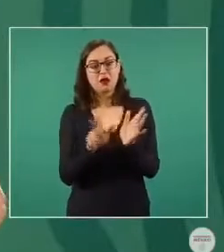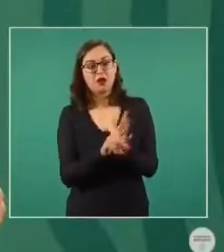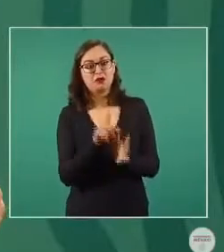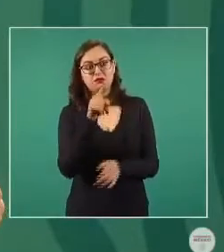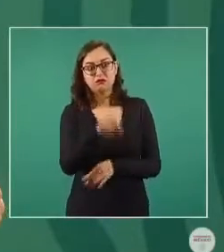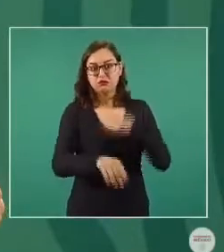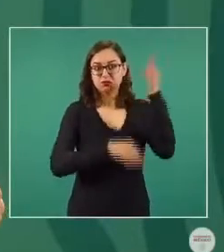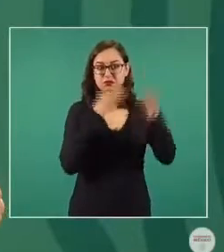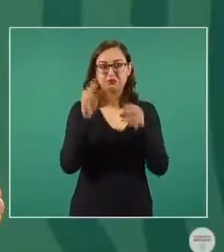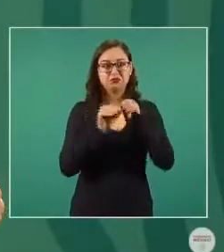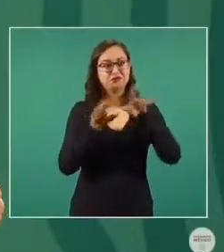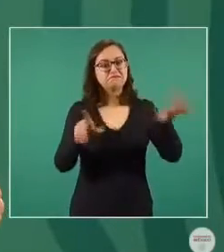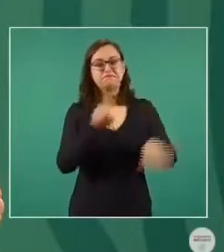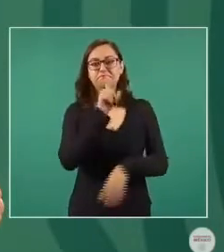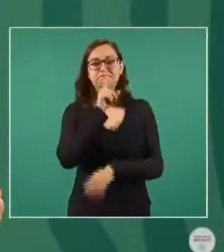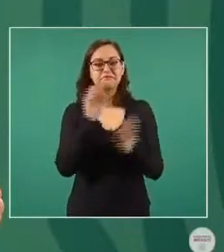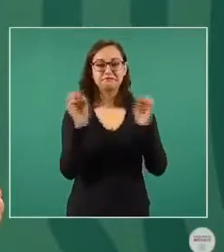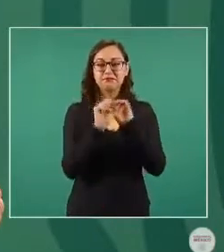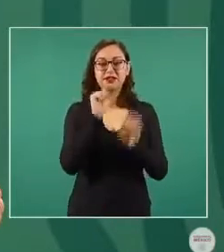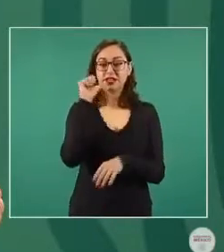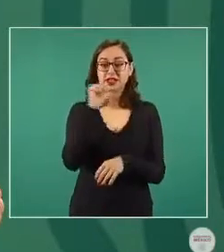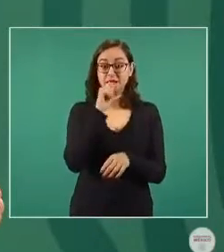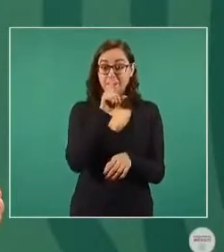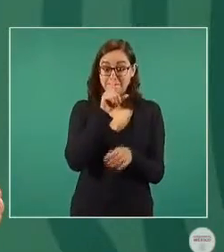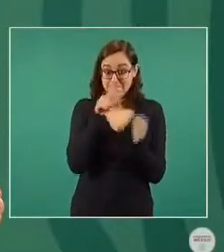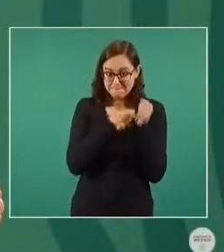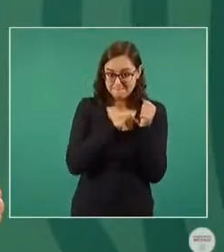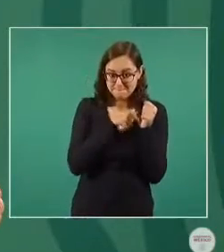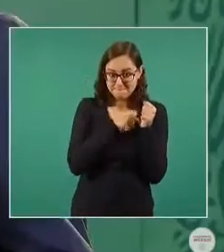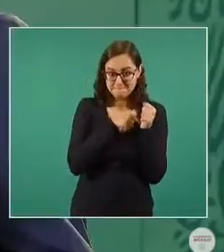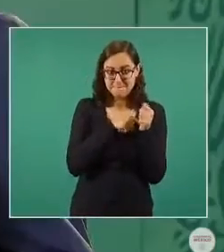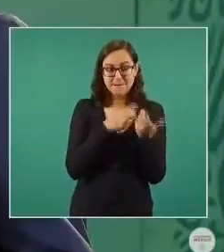muchísimas cosas. No se hace